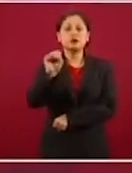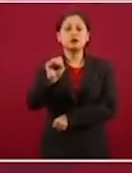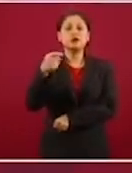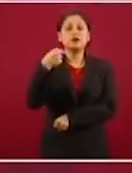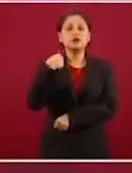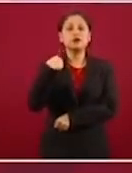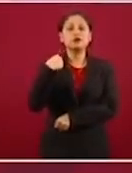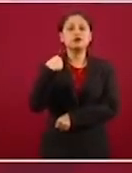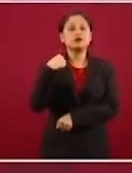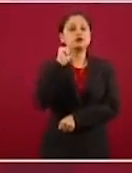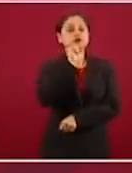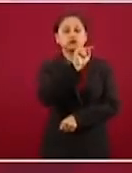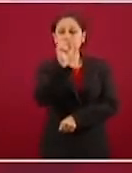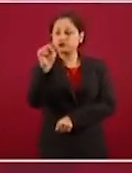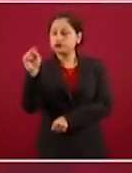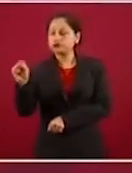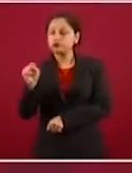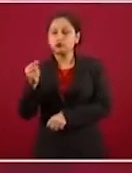a destinar